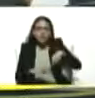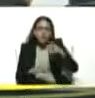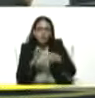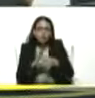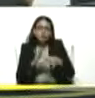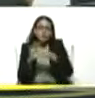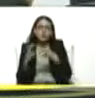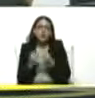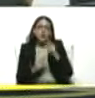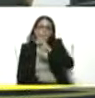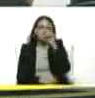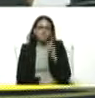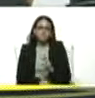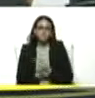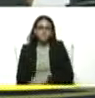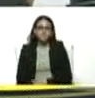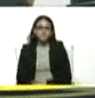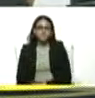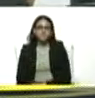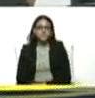venezolanos.